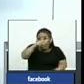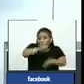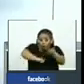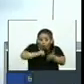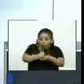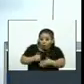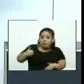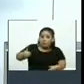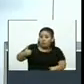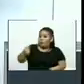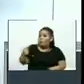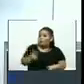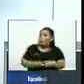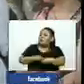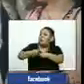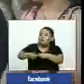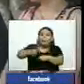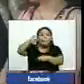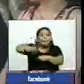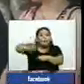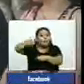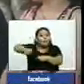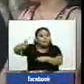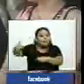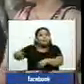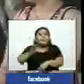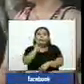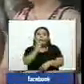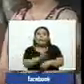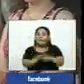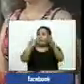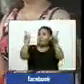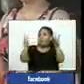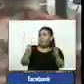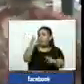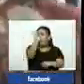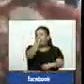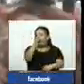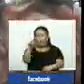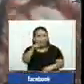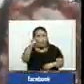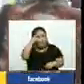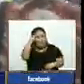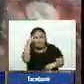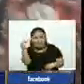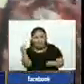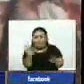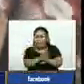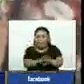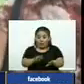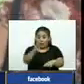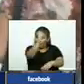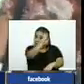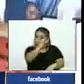recibe nuestra población trabajadora. Dice que es un tema de nación, no político partidario, y por eso crearán una